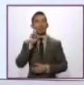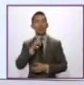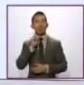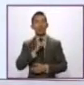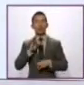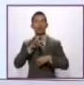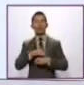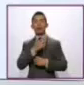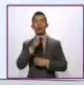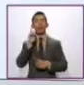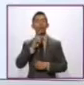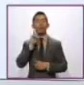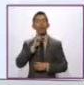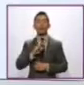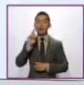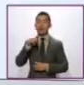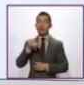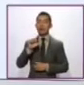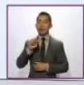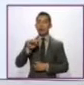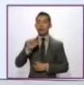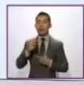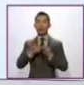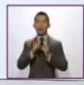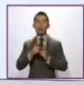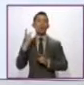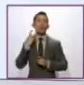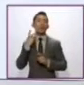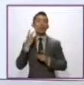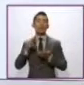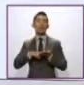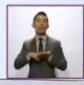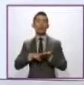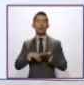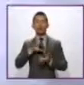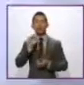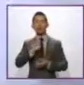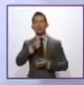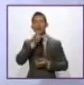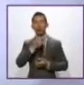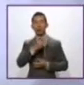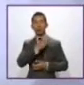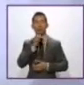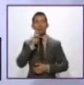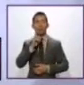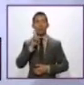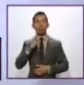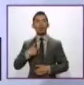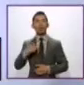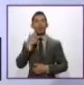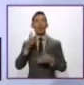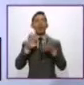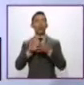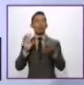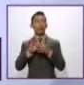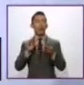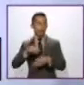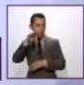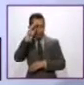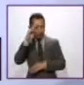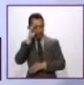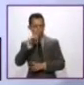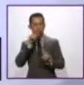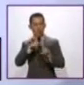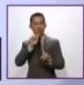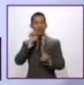la candidata Katia Reséndiz Jaime del Partido Verde Ecologista. 60 segundos para usted, candidata. Yo quiero hacer una reflexión muy puntual en